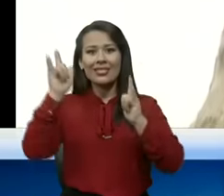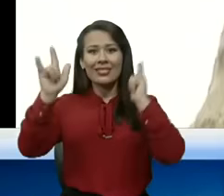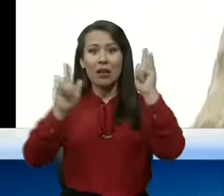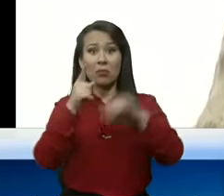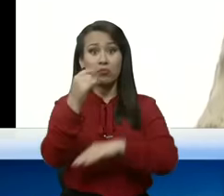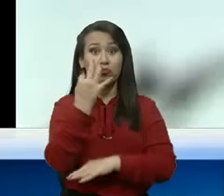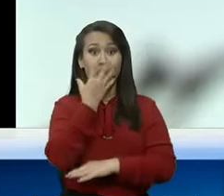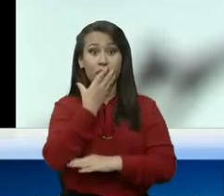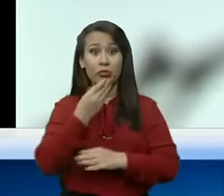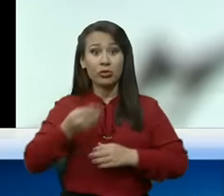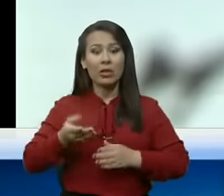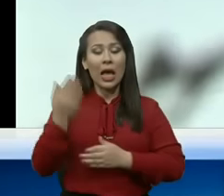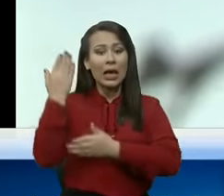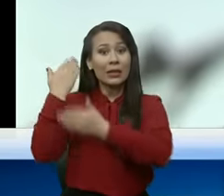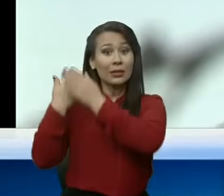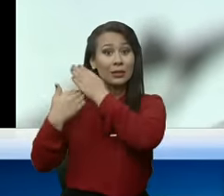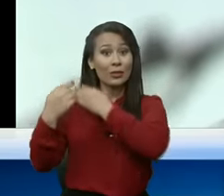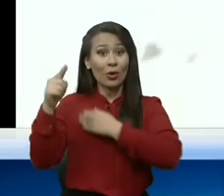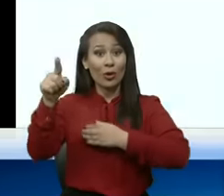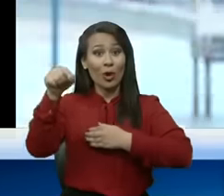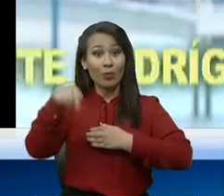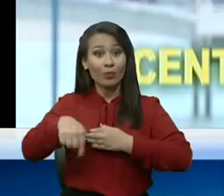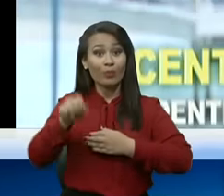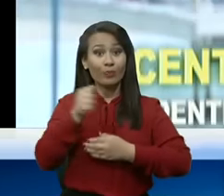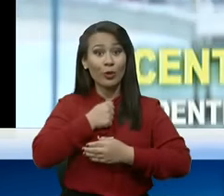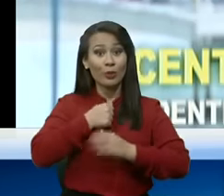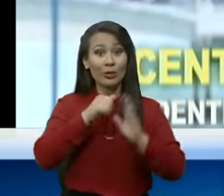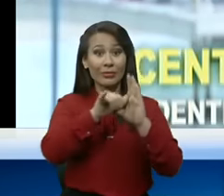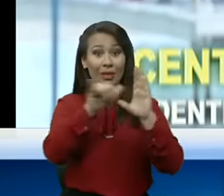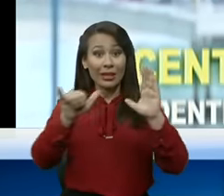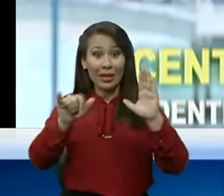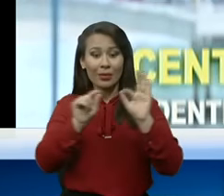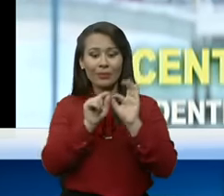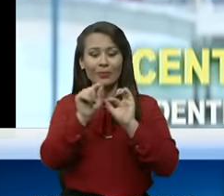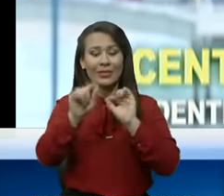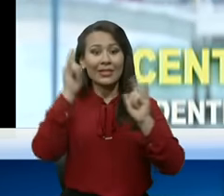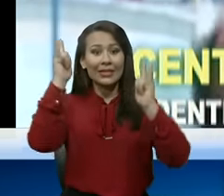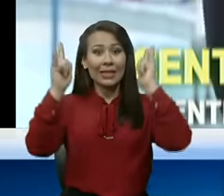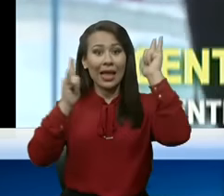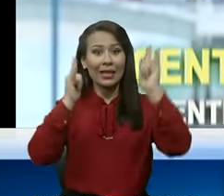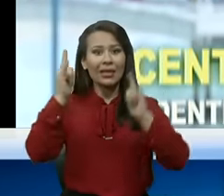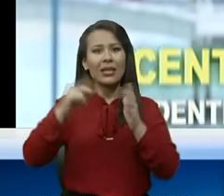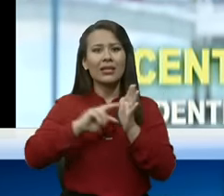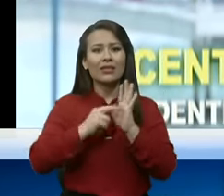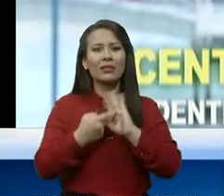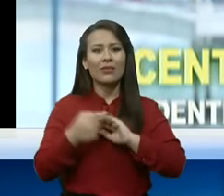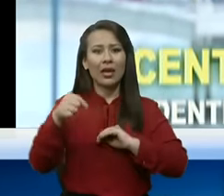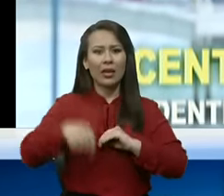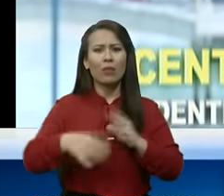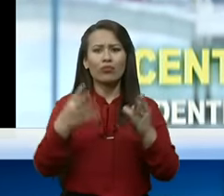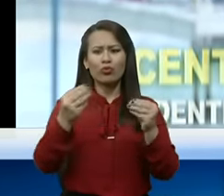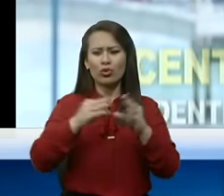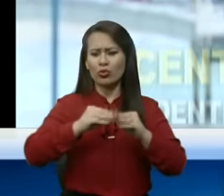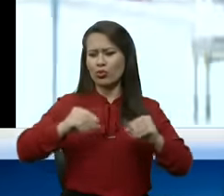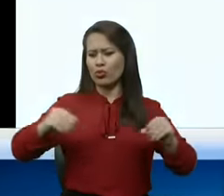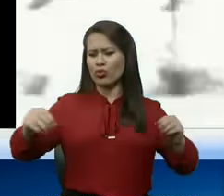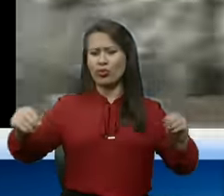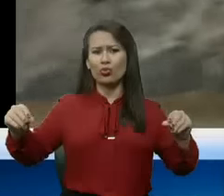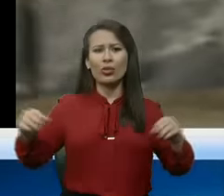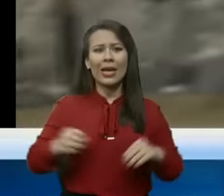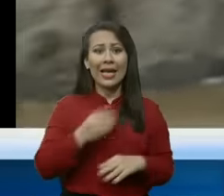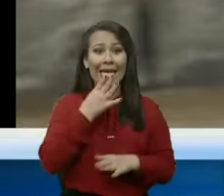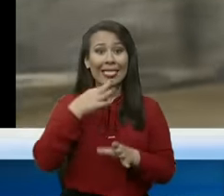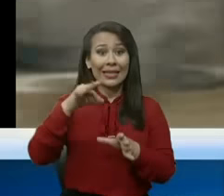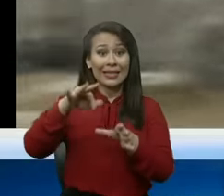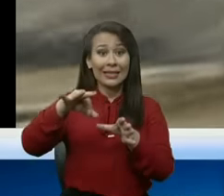económico dentro de la provincia de Santa Elena el nombre de Salinas eh radica de que anteriormente hab unas Salinas